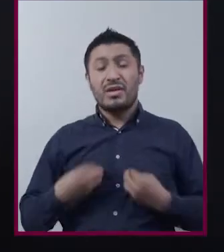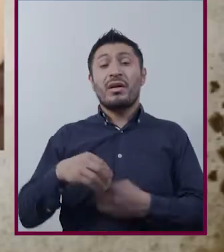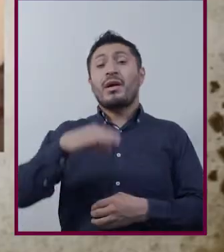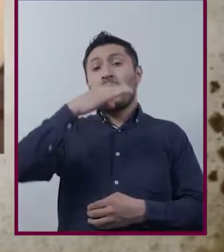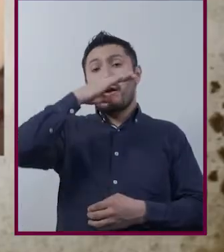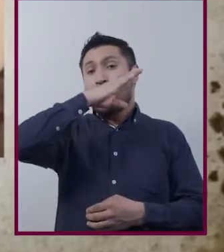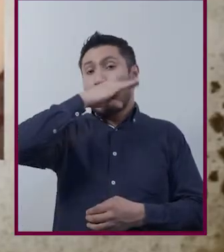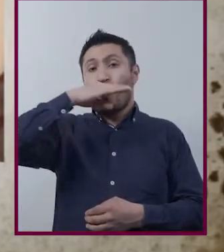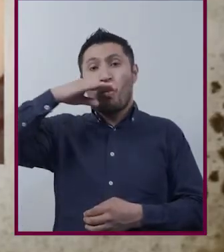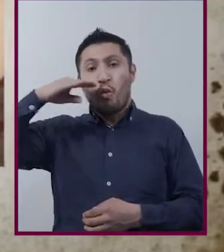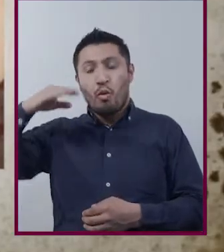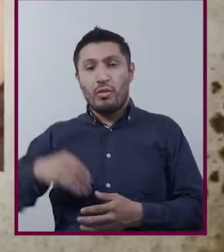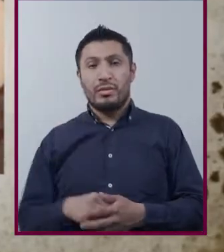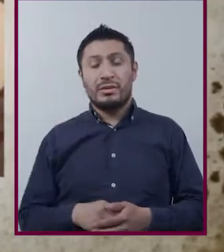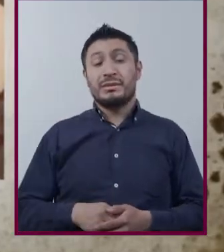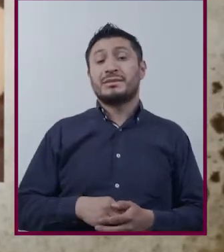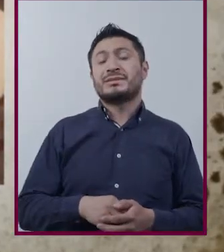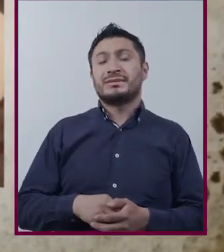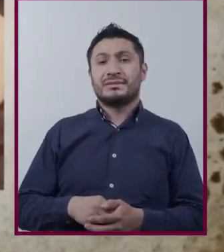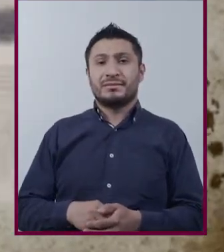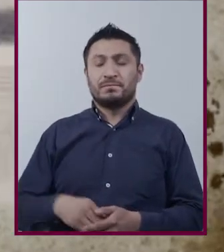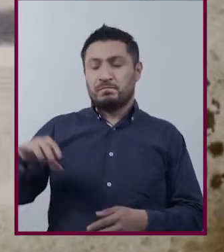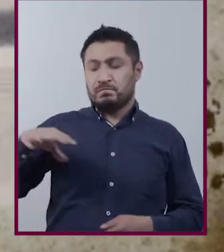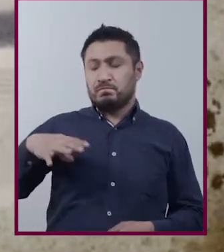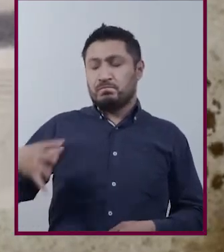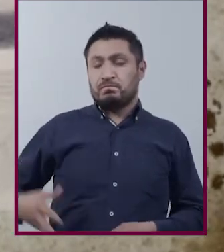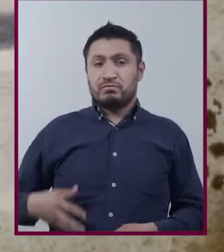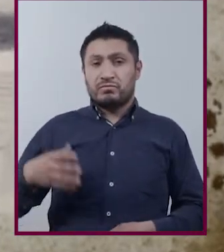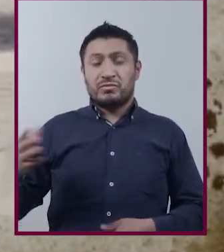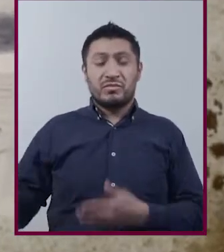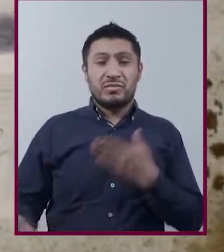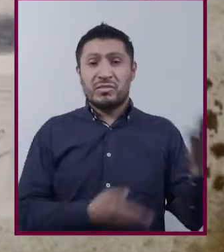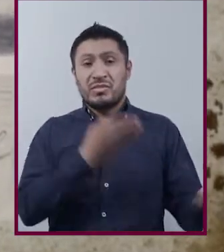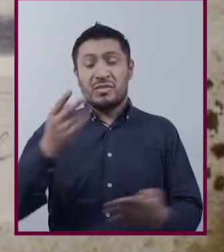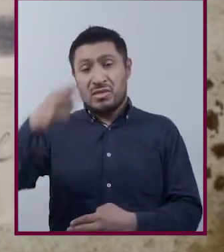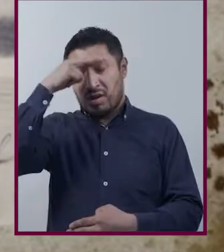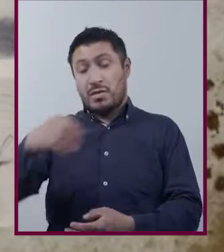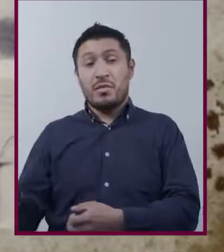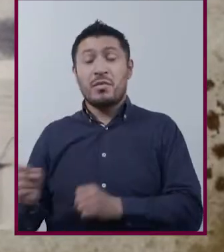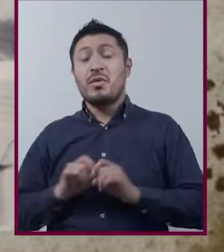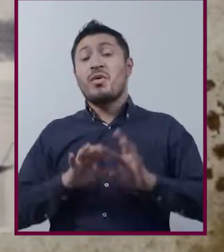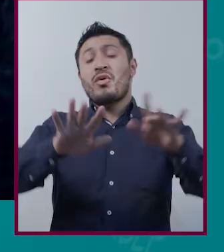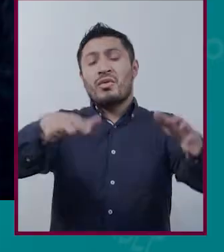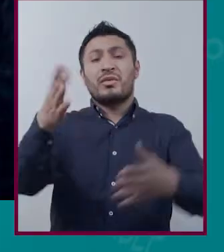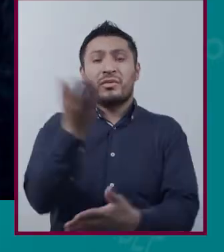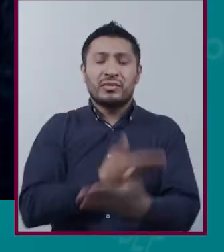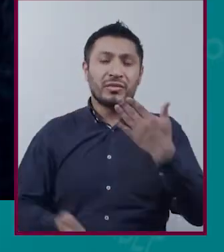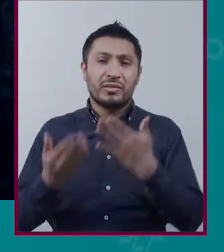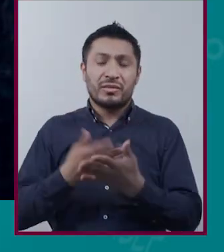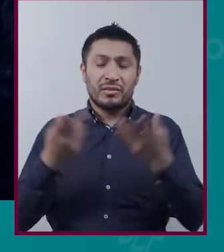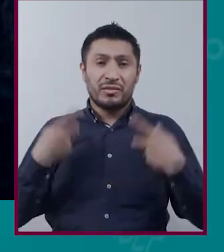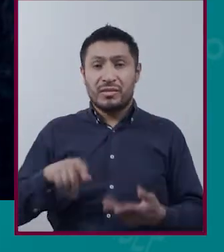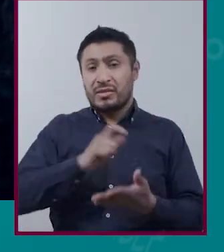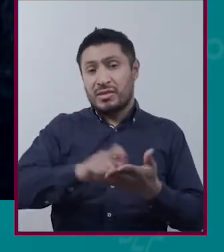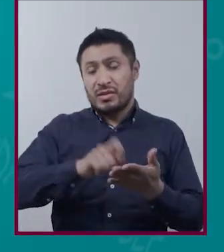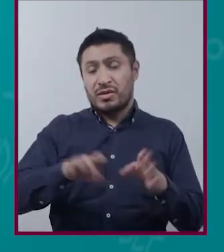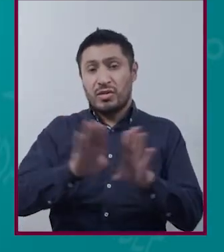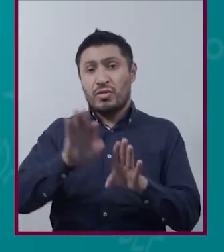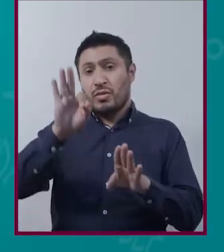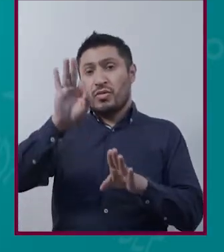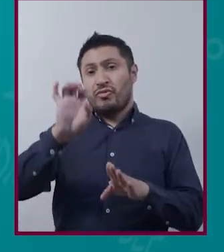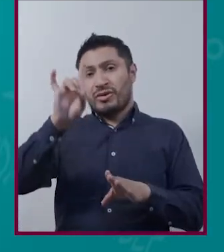Cuba. En Cuba difundió con orgullo las danzas de México y convivió con escritores como Federico García